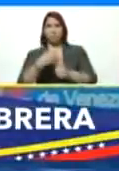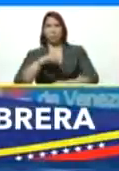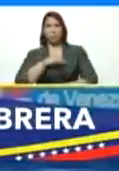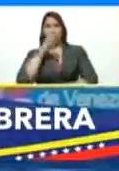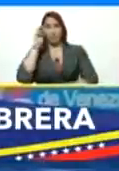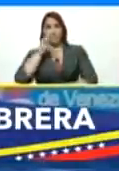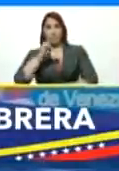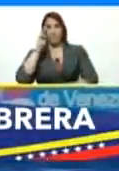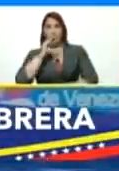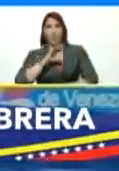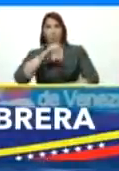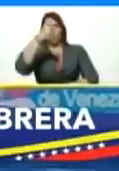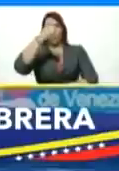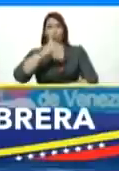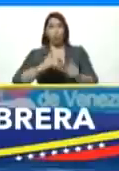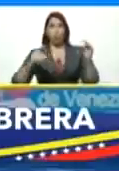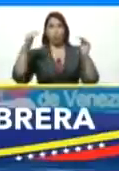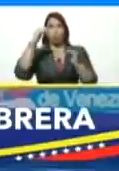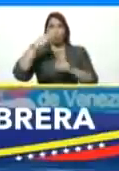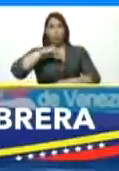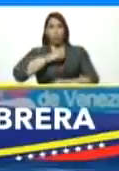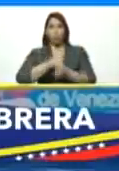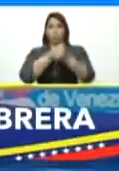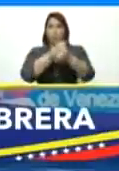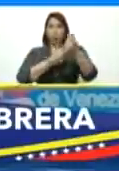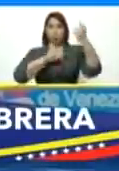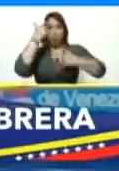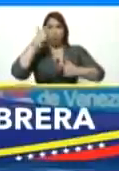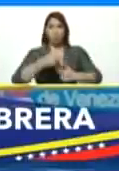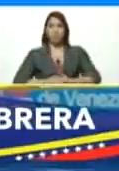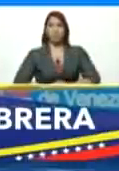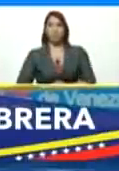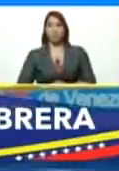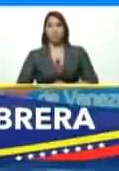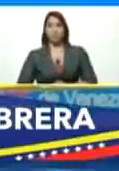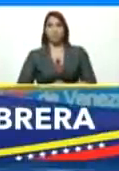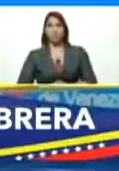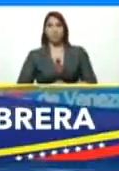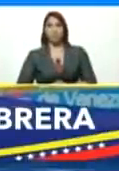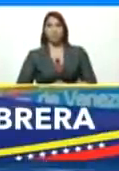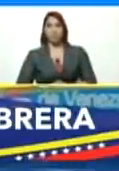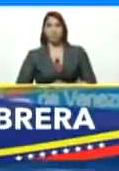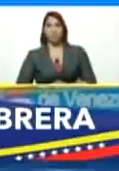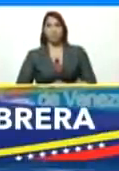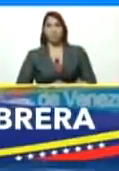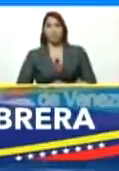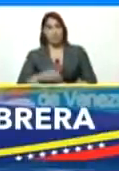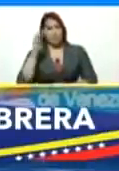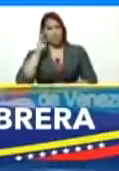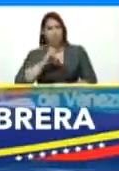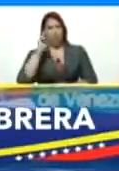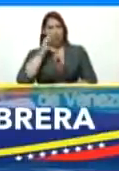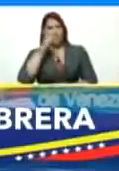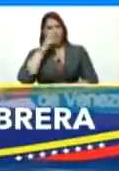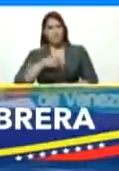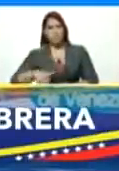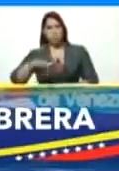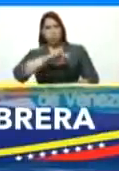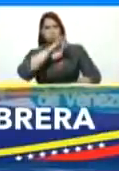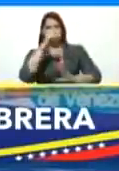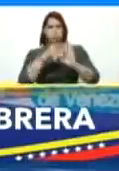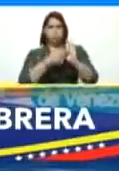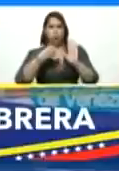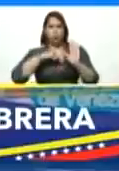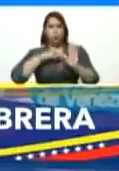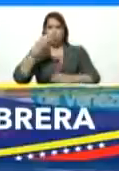mayor nuestro amado comandante hugo rafael chávez fría que fue el maestro de un pueblo entero fue nuestro